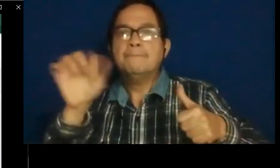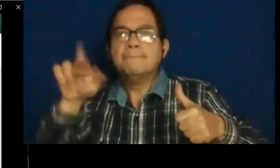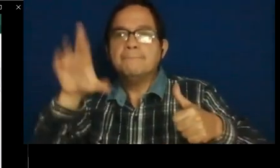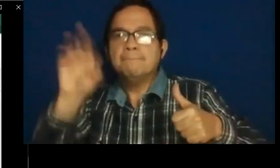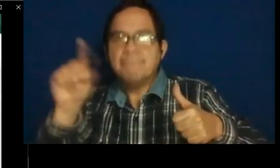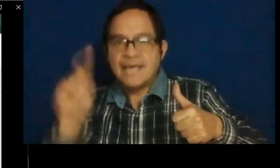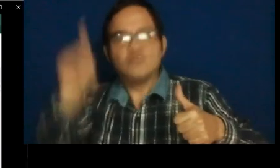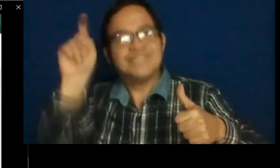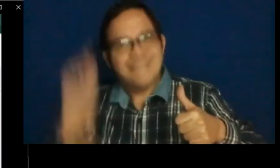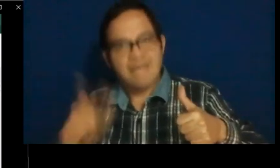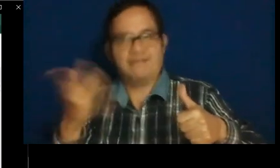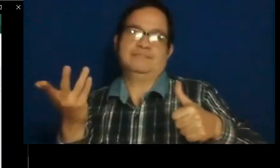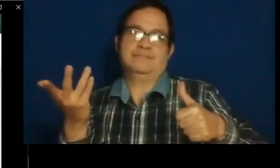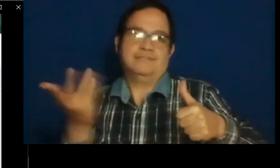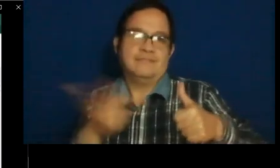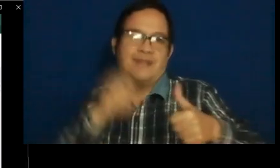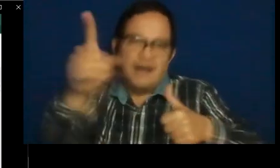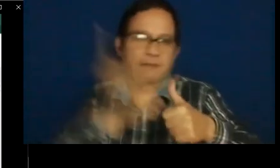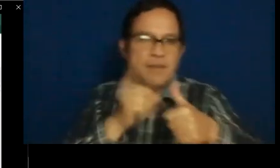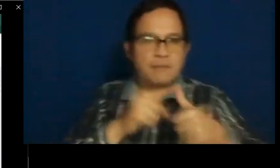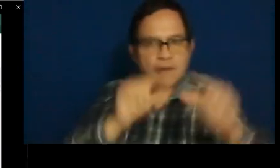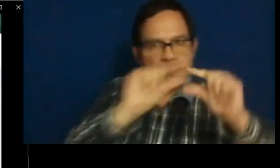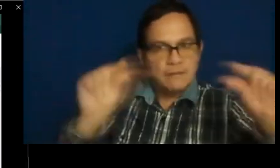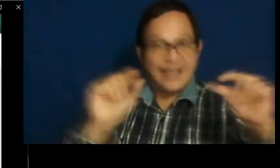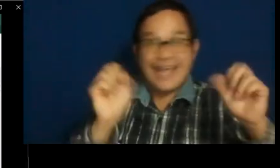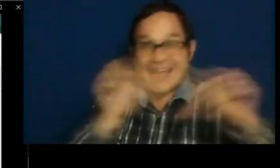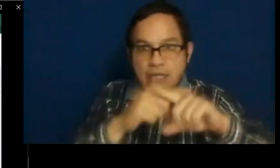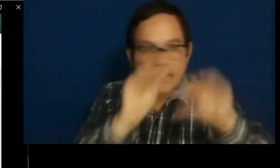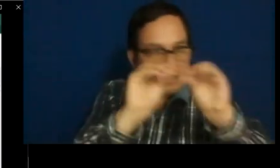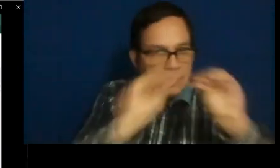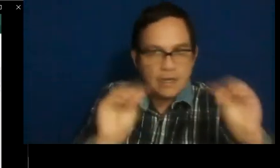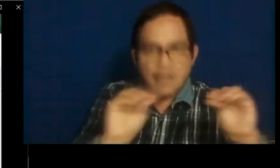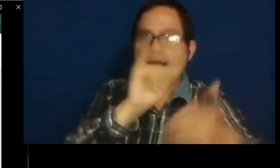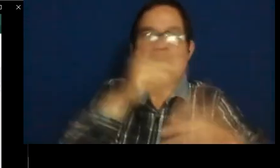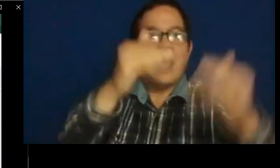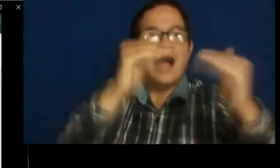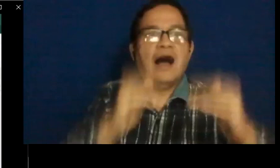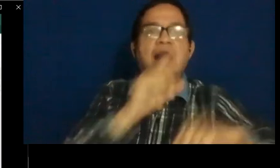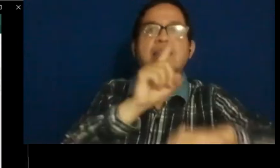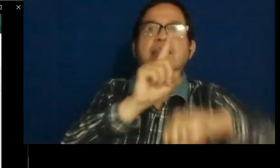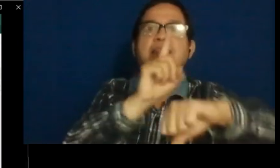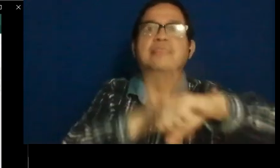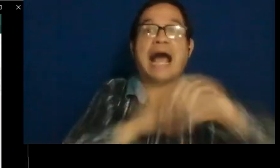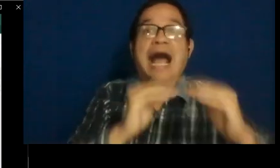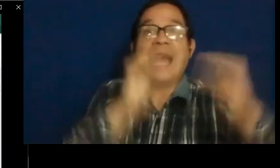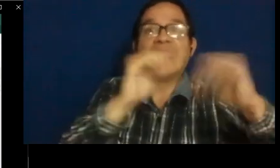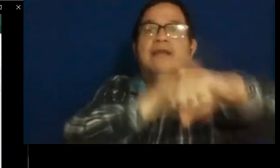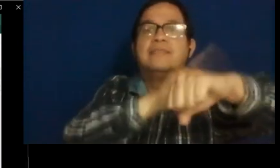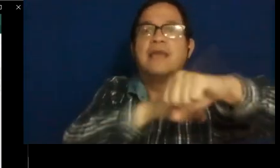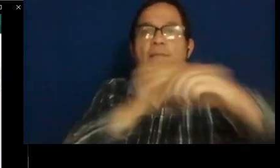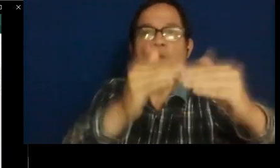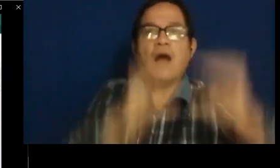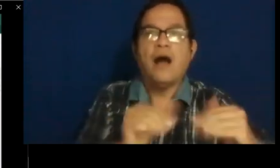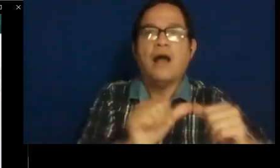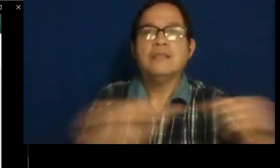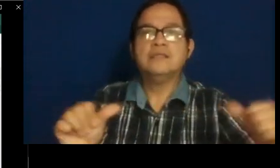tal manera que primero voy a colocar aquí arriba el tiempo y luego abajo la distancia. De una vez les doy ese dato para que la gráfica